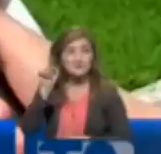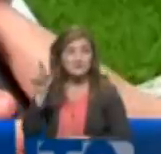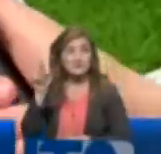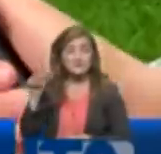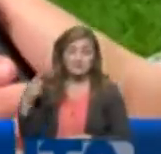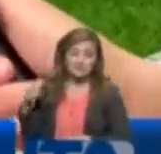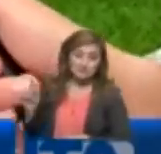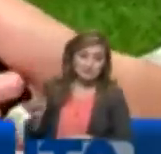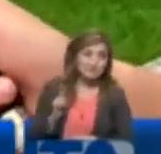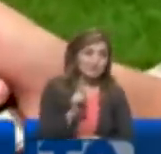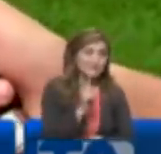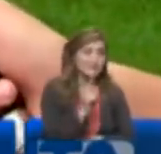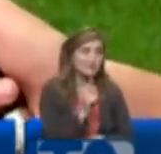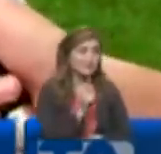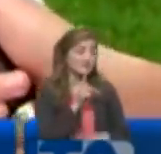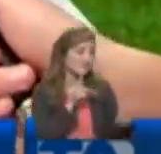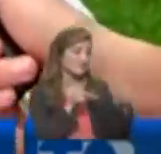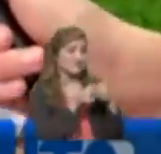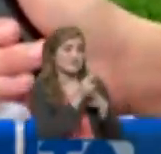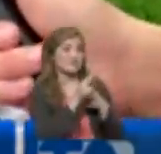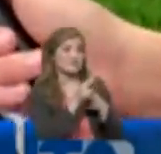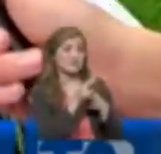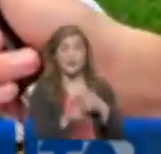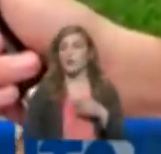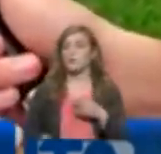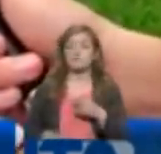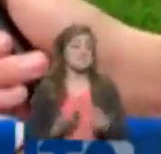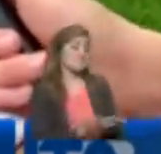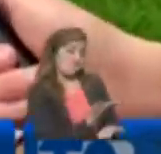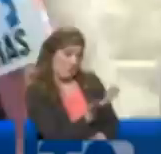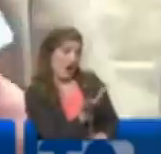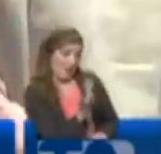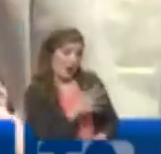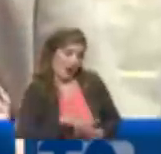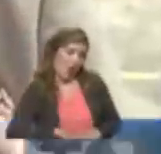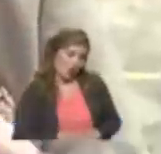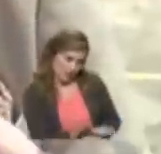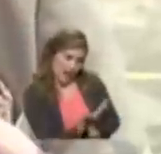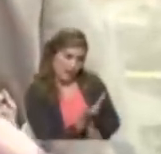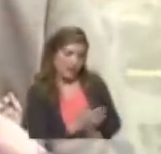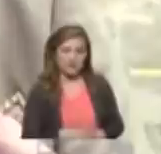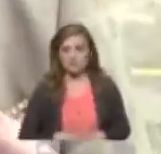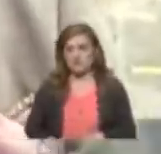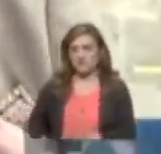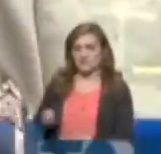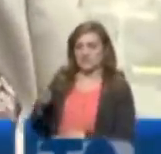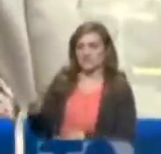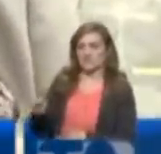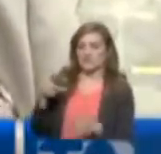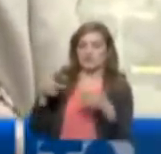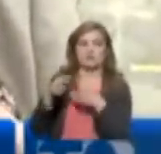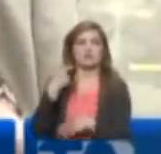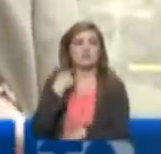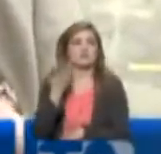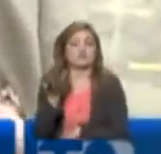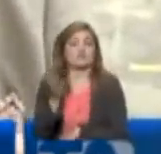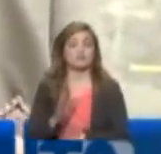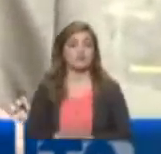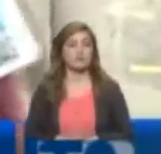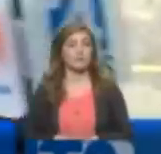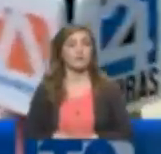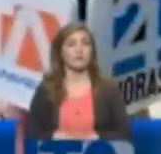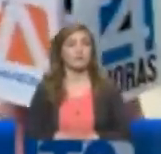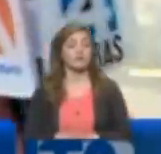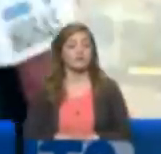allá y por plática tranquilamente si uno no les da te cortan yo no pensaba no pagar pero si no pago me corta la luz sin